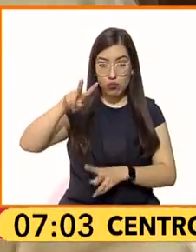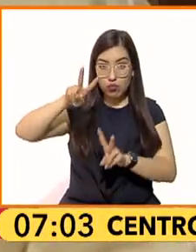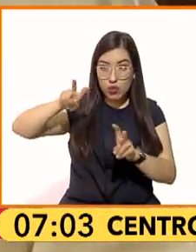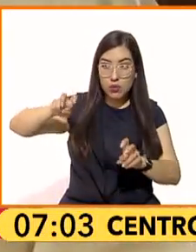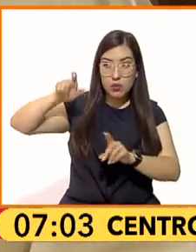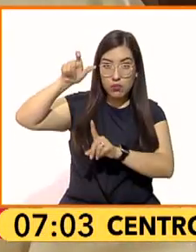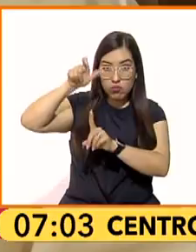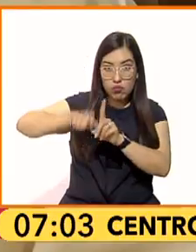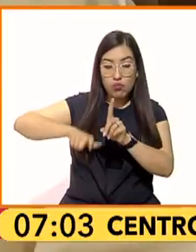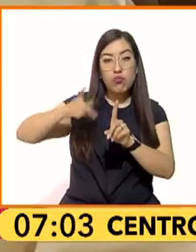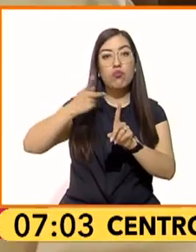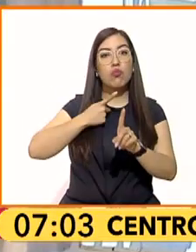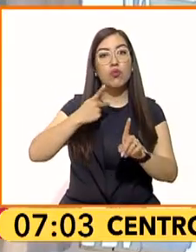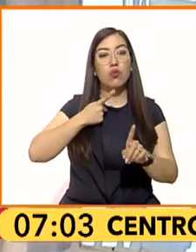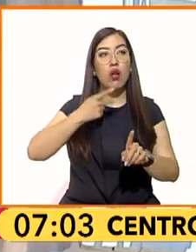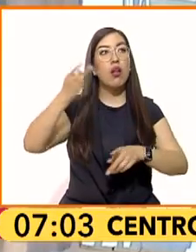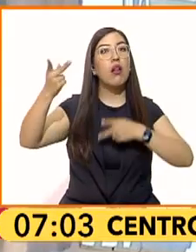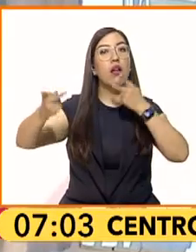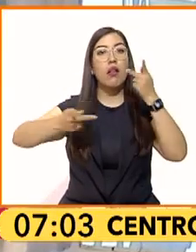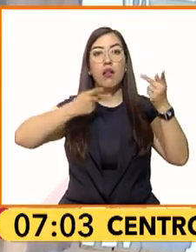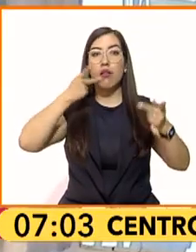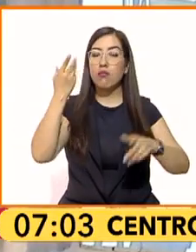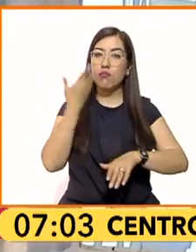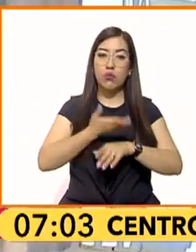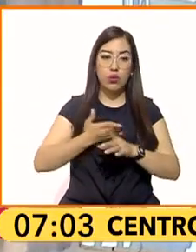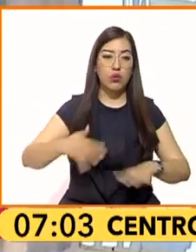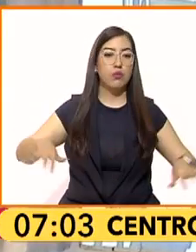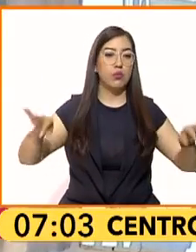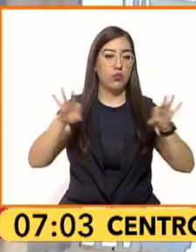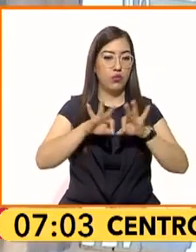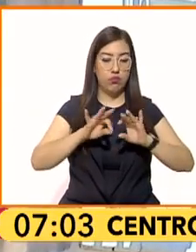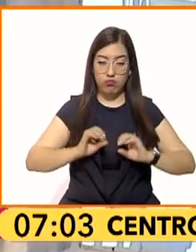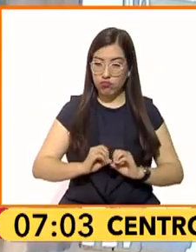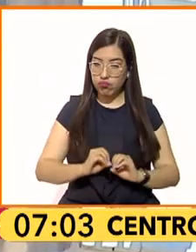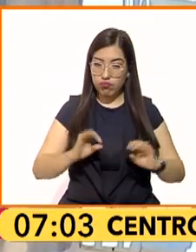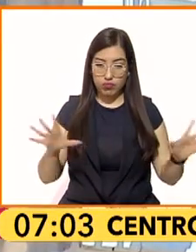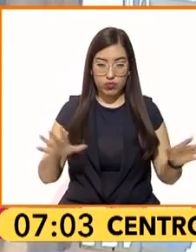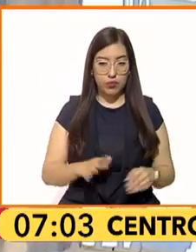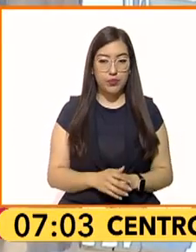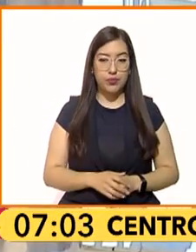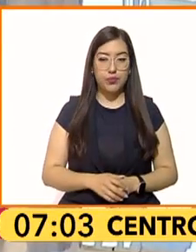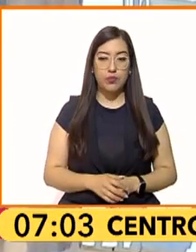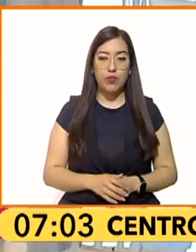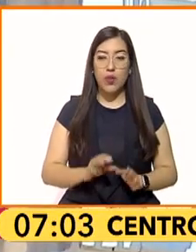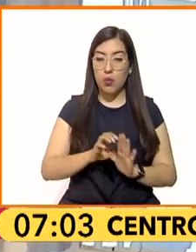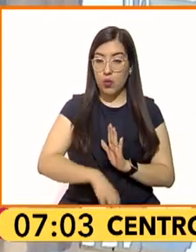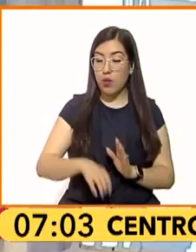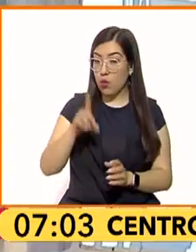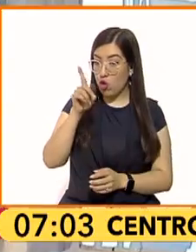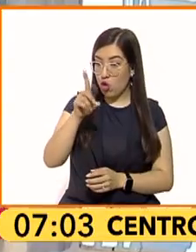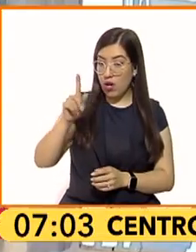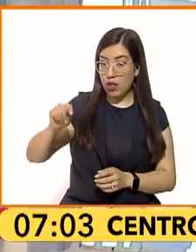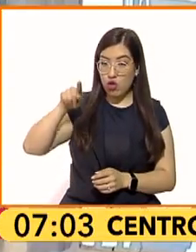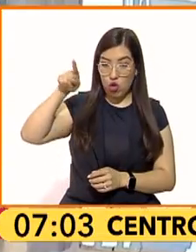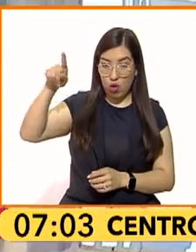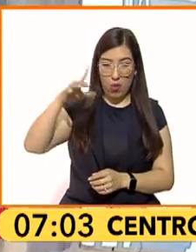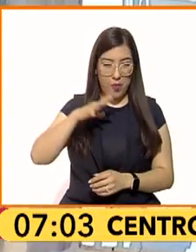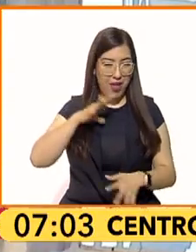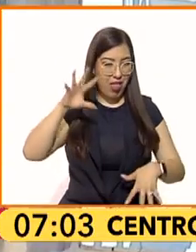importante. Entonces, por supuesto que incomoda, ha incomodado. Con Trump trae un pleito casado